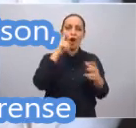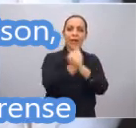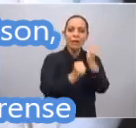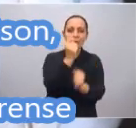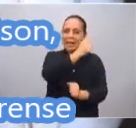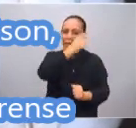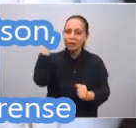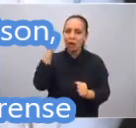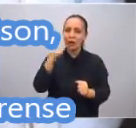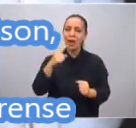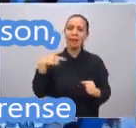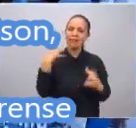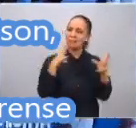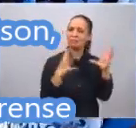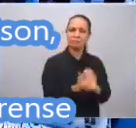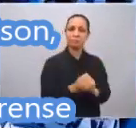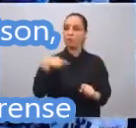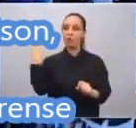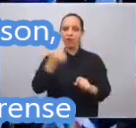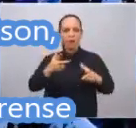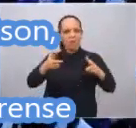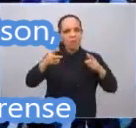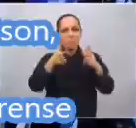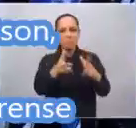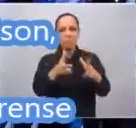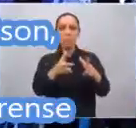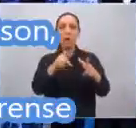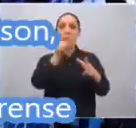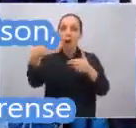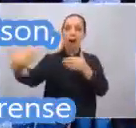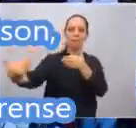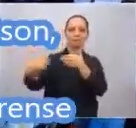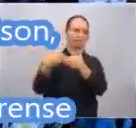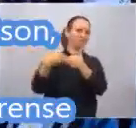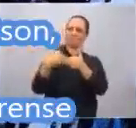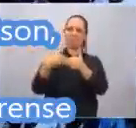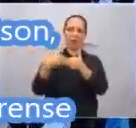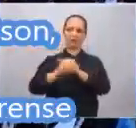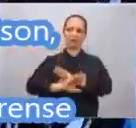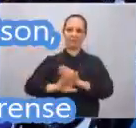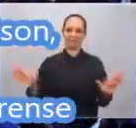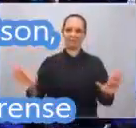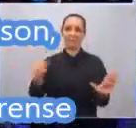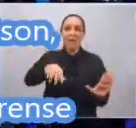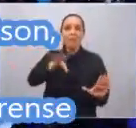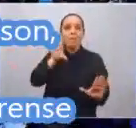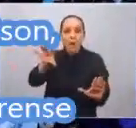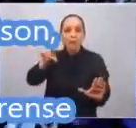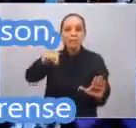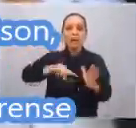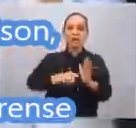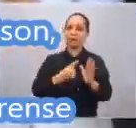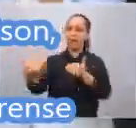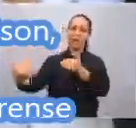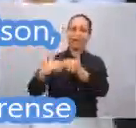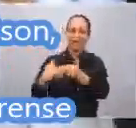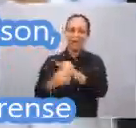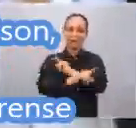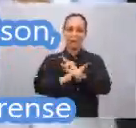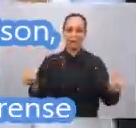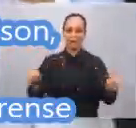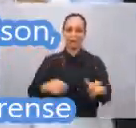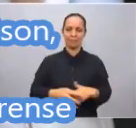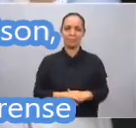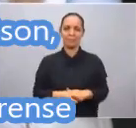Por eso venimos a decir que no pasará que la provincia de Buenos Aires,